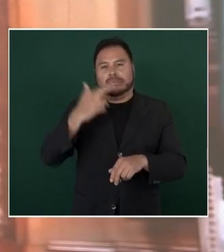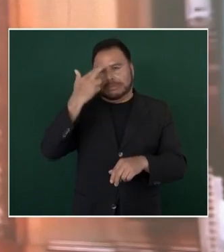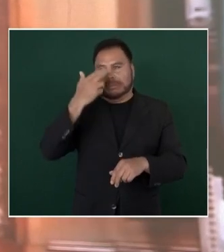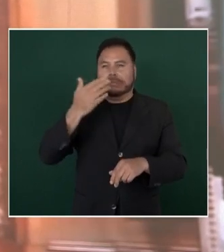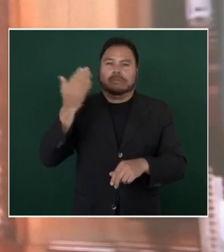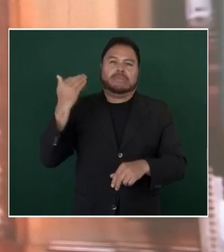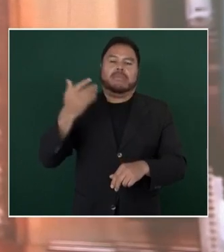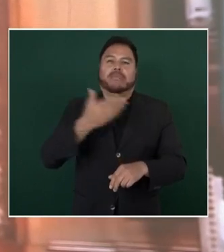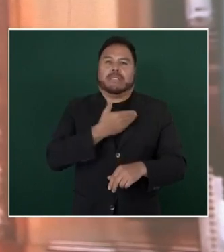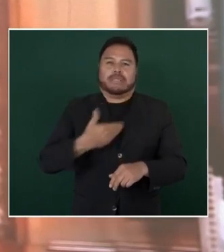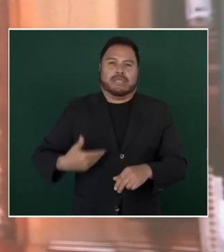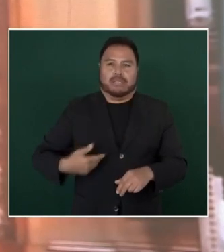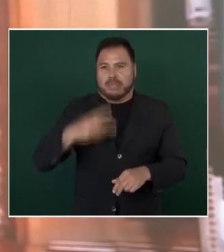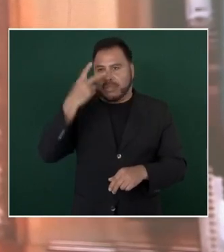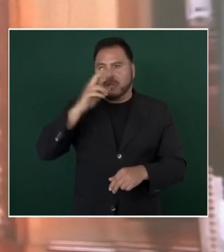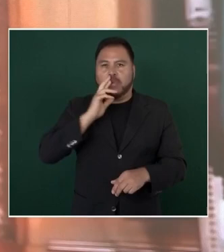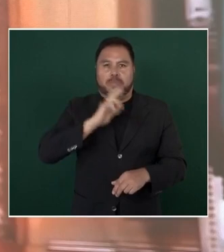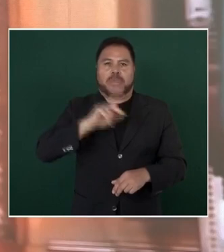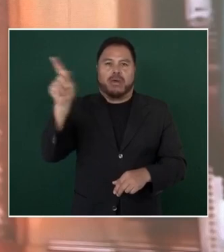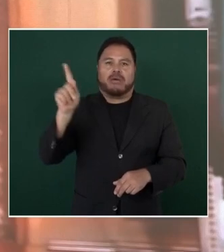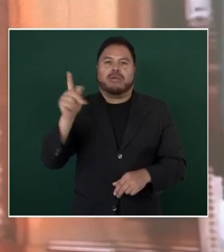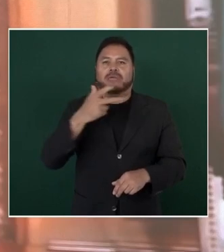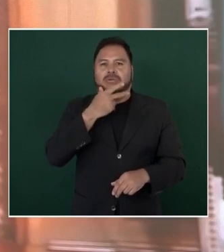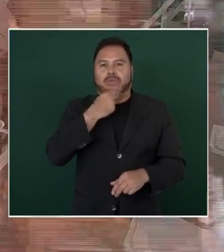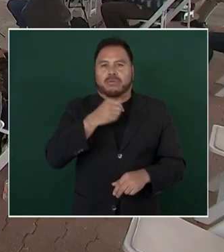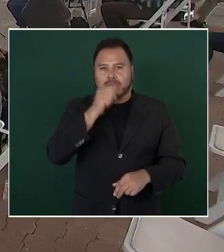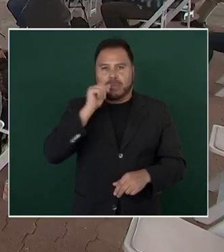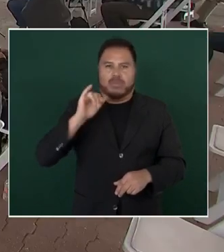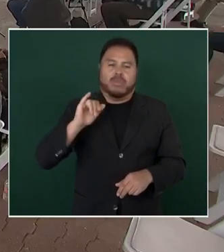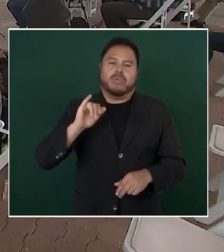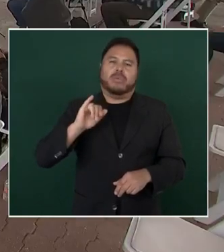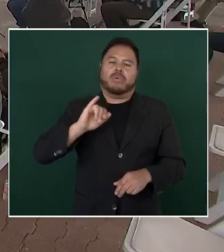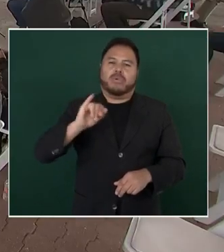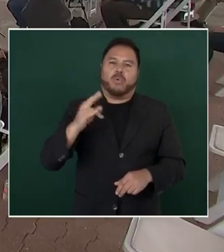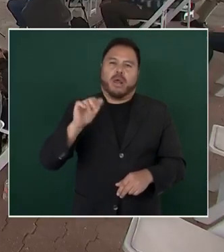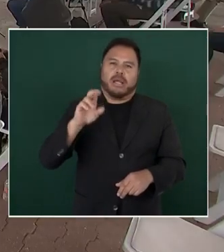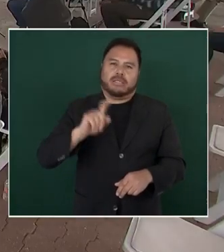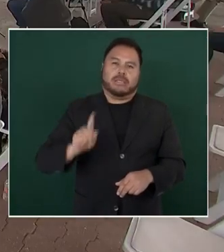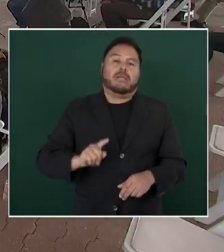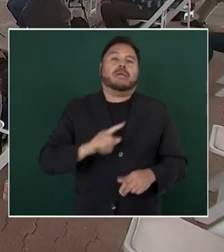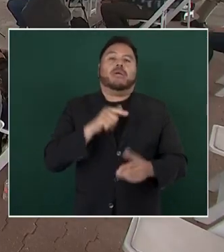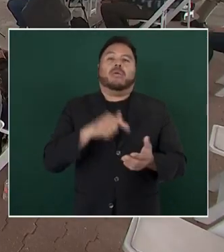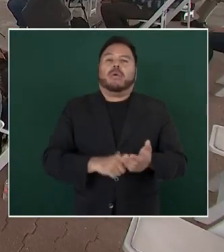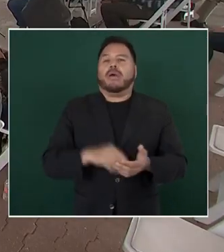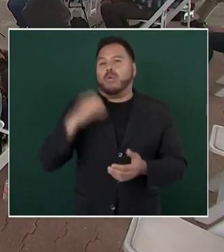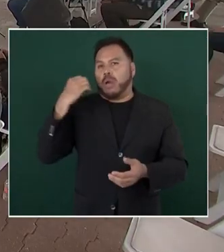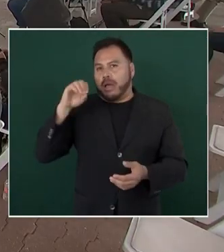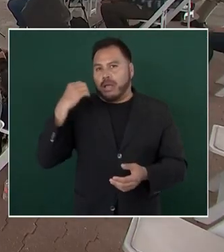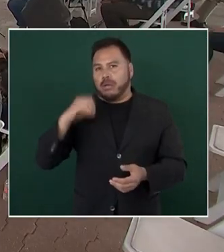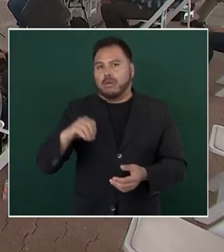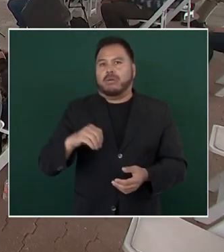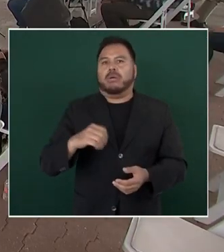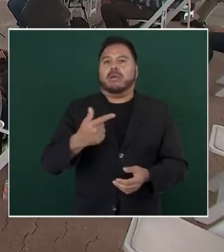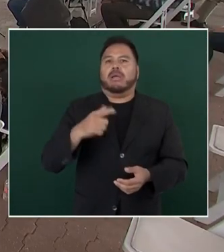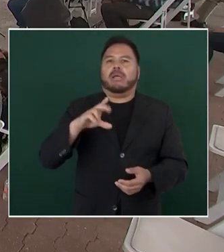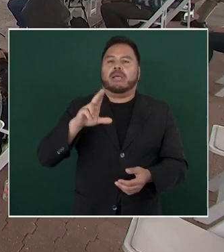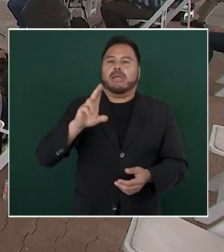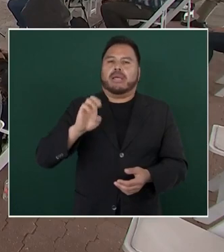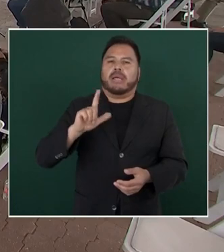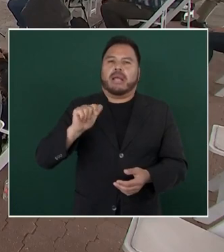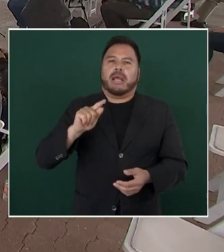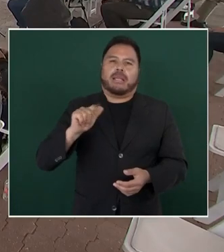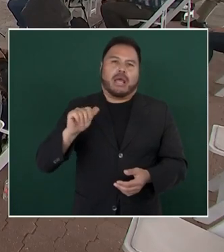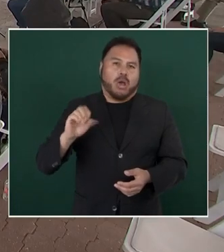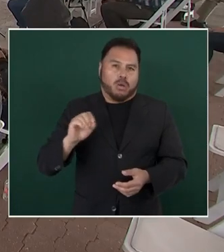mejor presidente de México, Benito Juárez. Vamos a estar en Guelatao, Oaxaca, con los